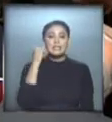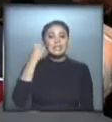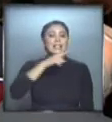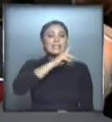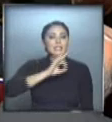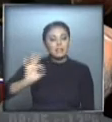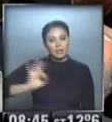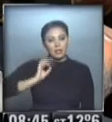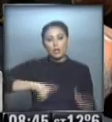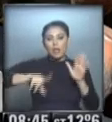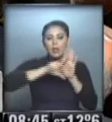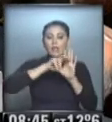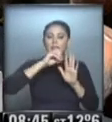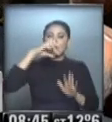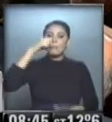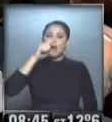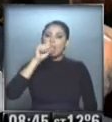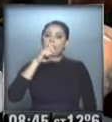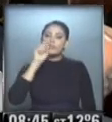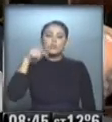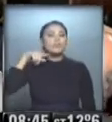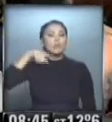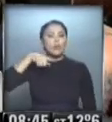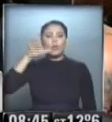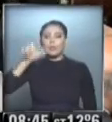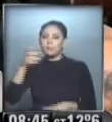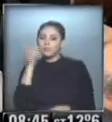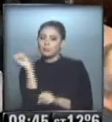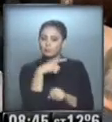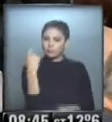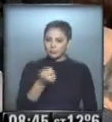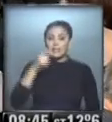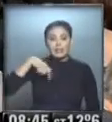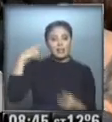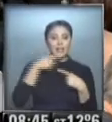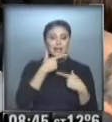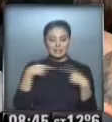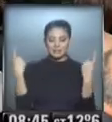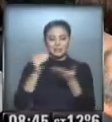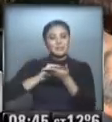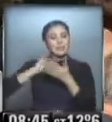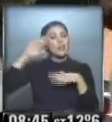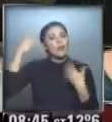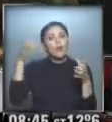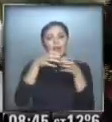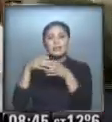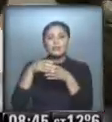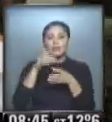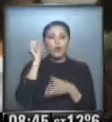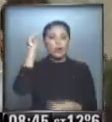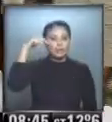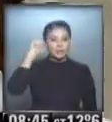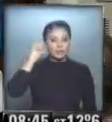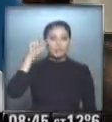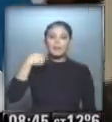100 años de la ley Palacios contra la trata de blanca y la rufianería. Y en el Senado fueron distinguidos organizaciones no